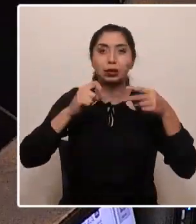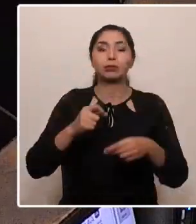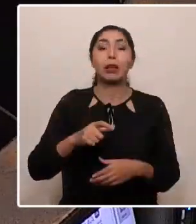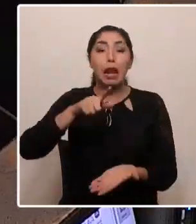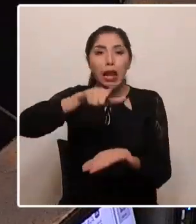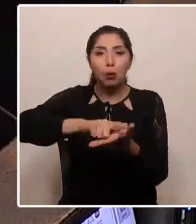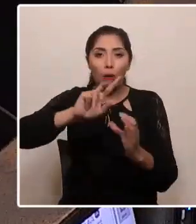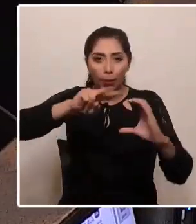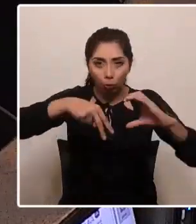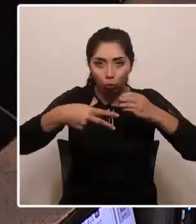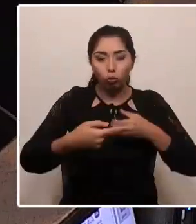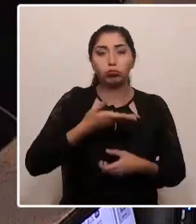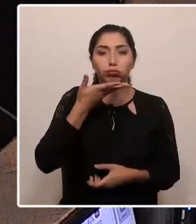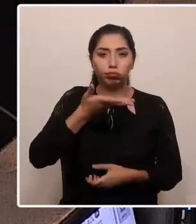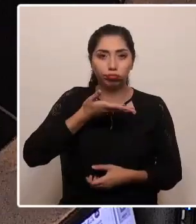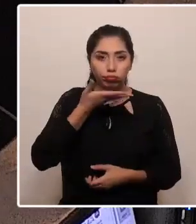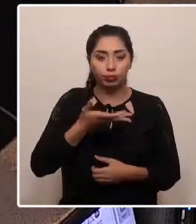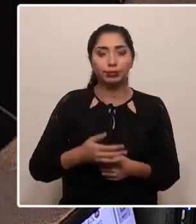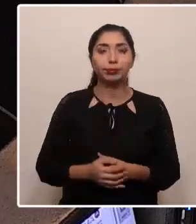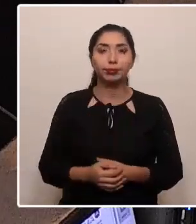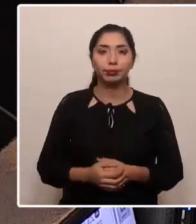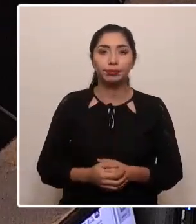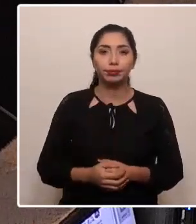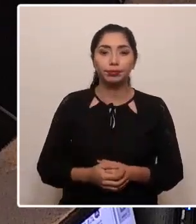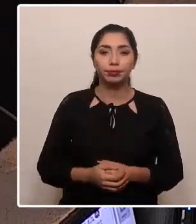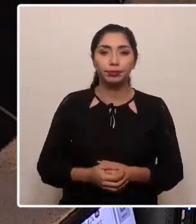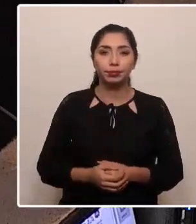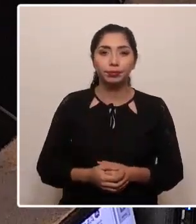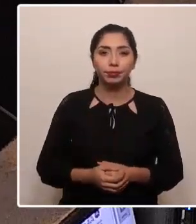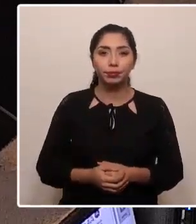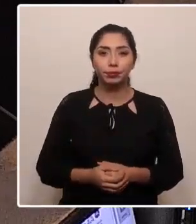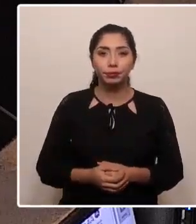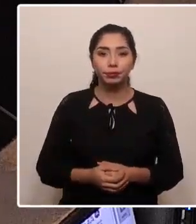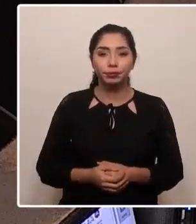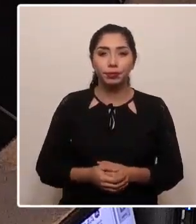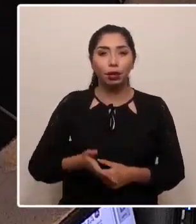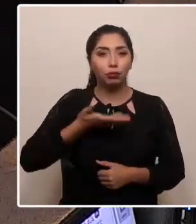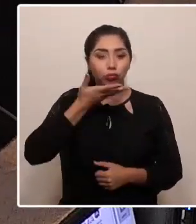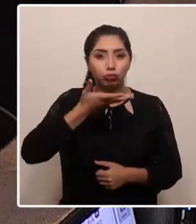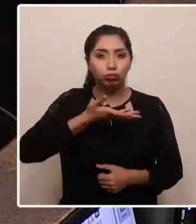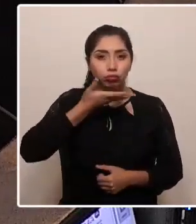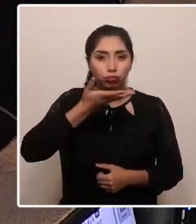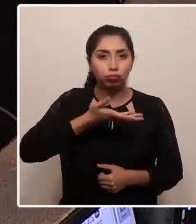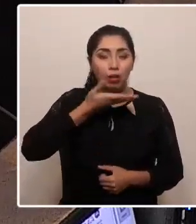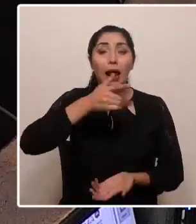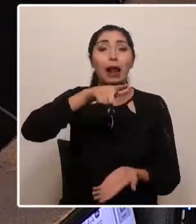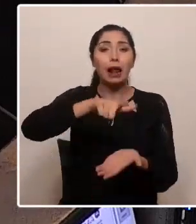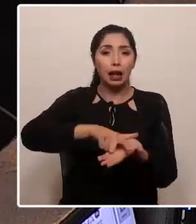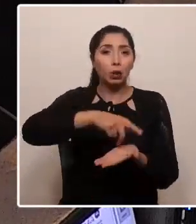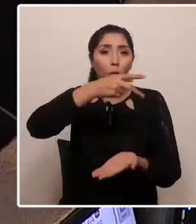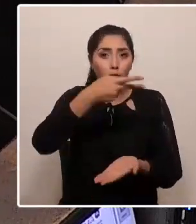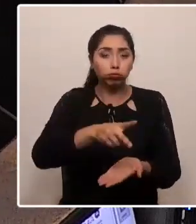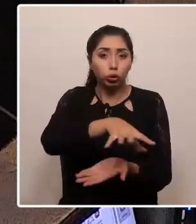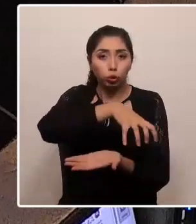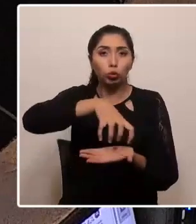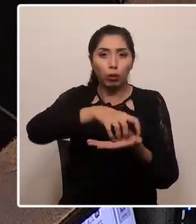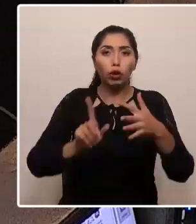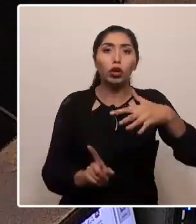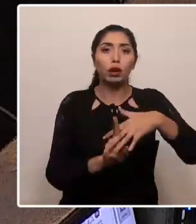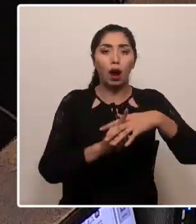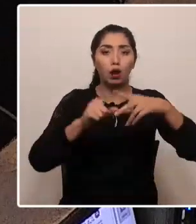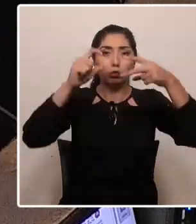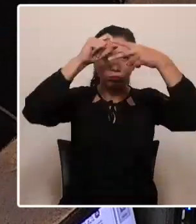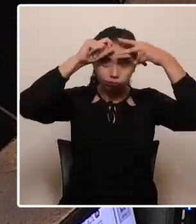Nehuento, Aitain, Zungun, Amulnia, Intain, Mapudungun, Cheufchiple, Mleluta, Inchin, Feimutan, Entuain, Tain,